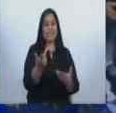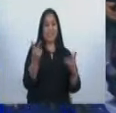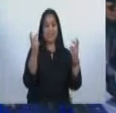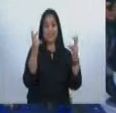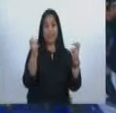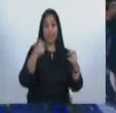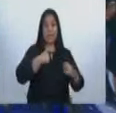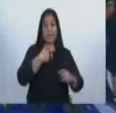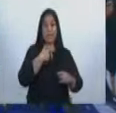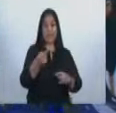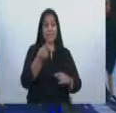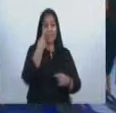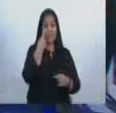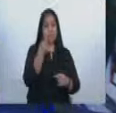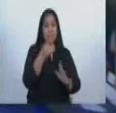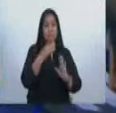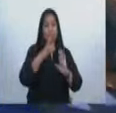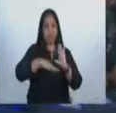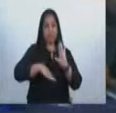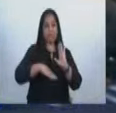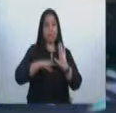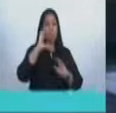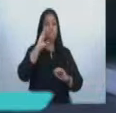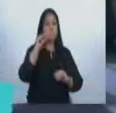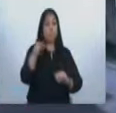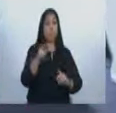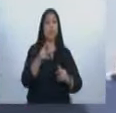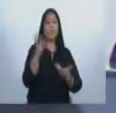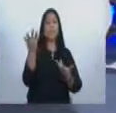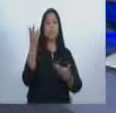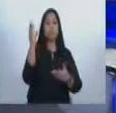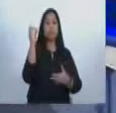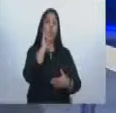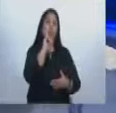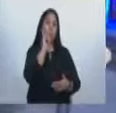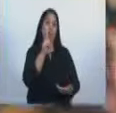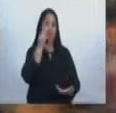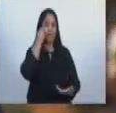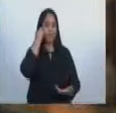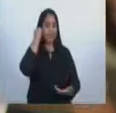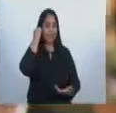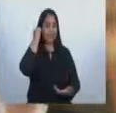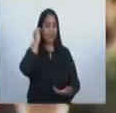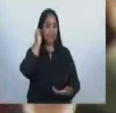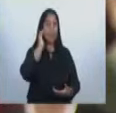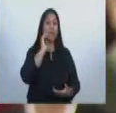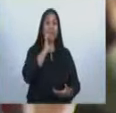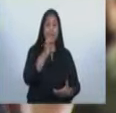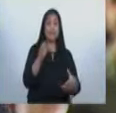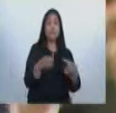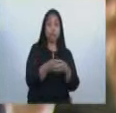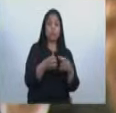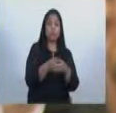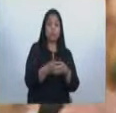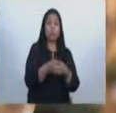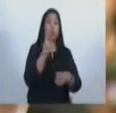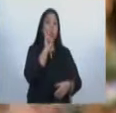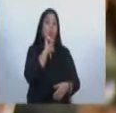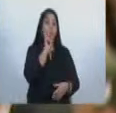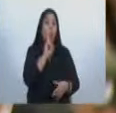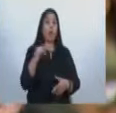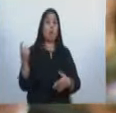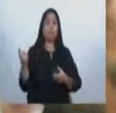que yo les arruino el promedio porque es un partido político de gente joven es un movimiento que se creó con